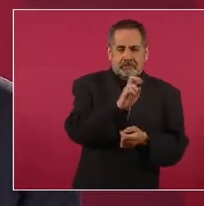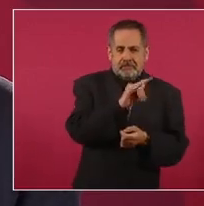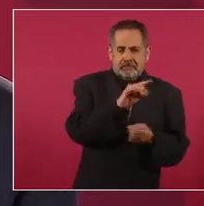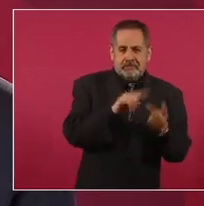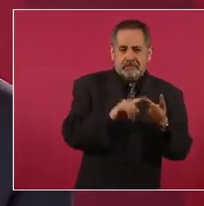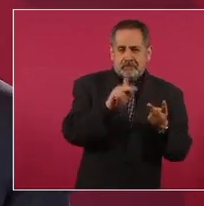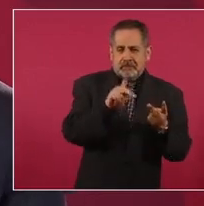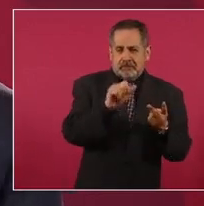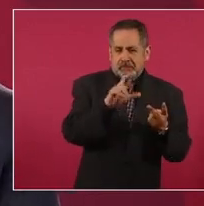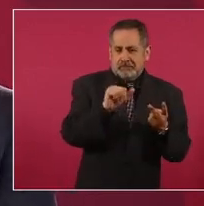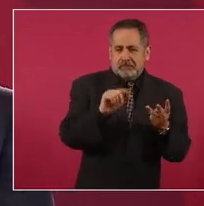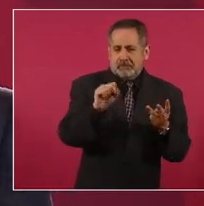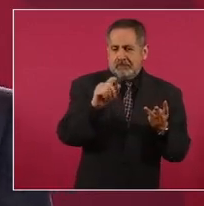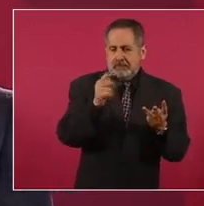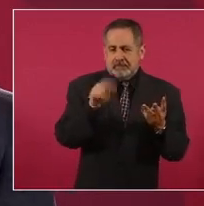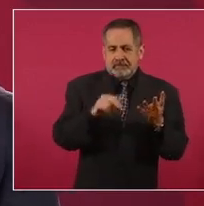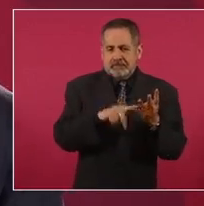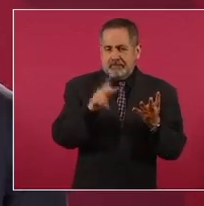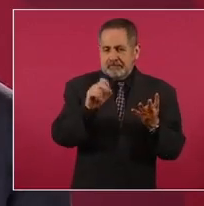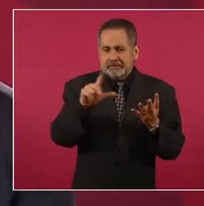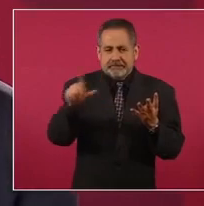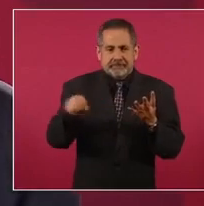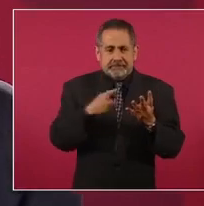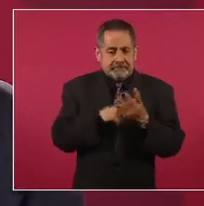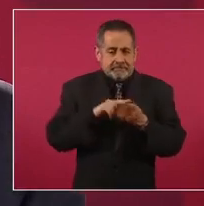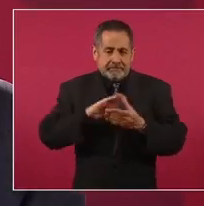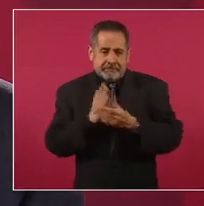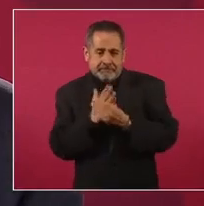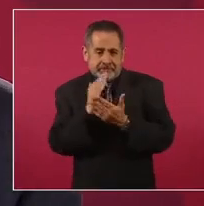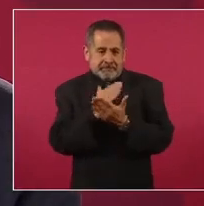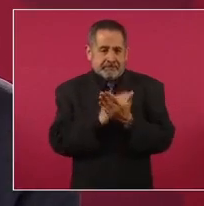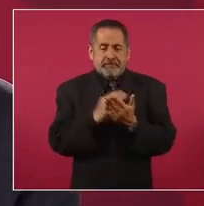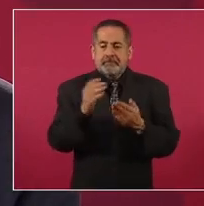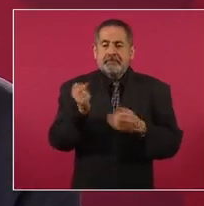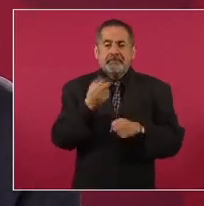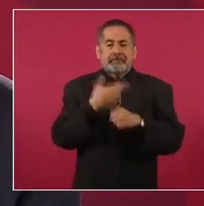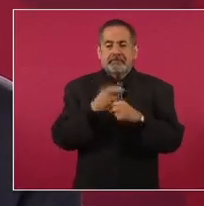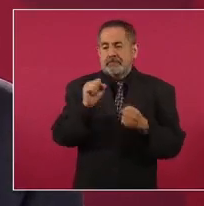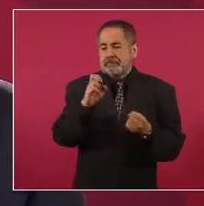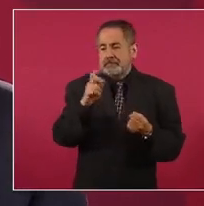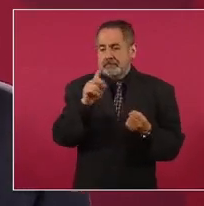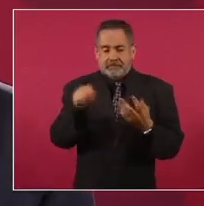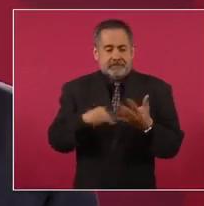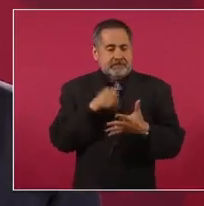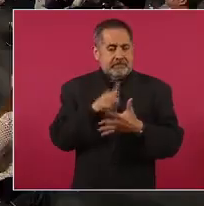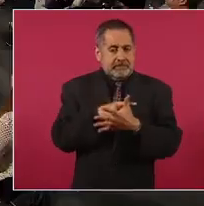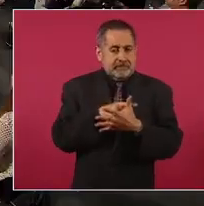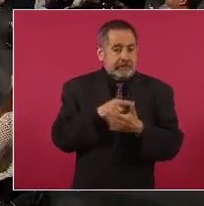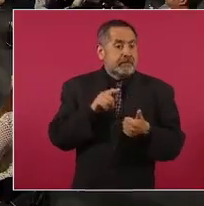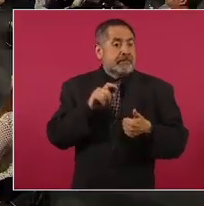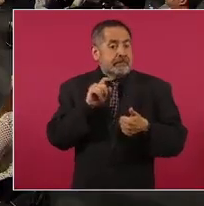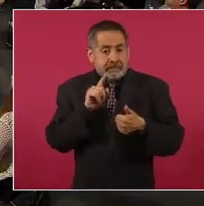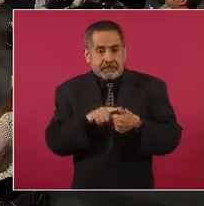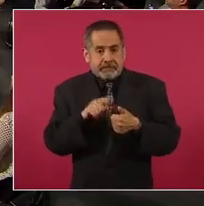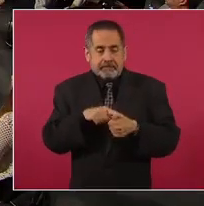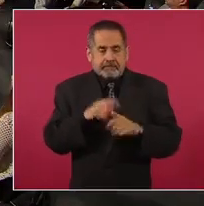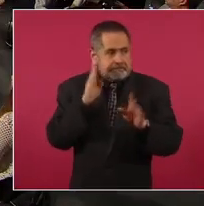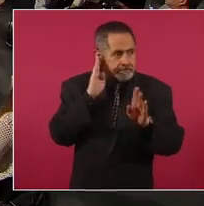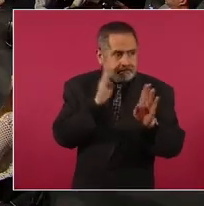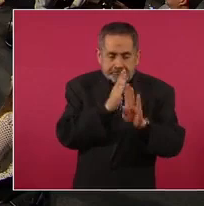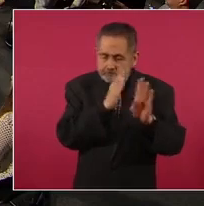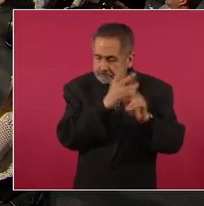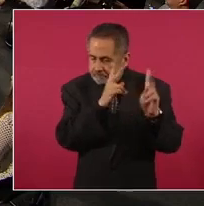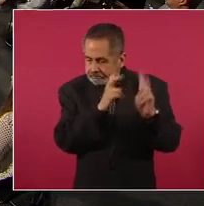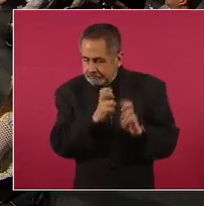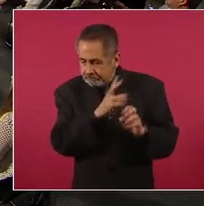Carla, de Steven, de Polo, el expediente de la Secretaría de Defensa Nacional, las intercepciones a las que hemos tenido acceso